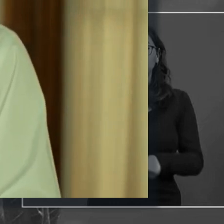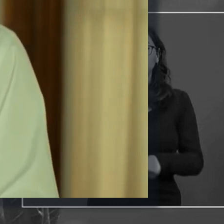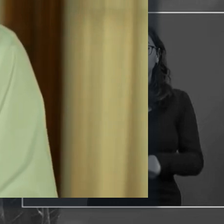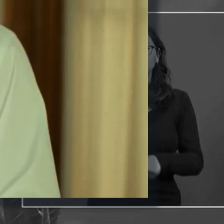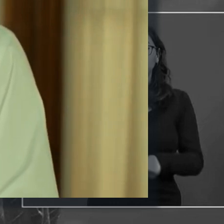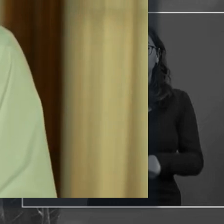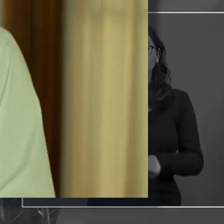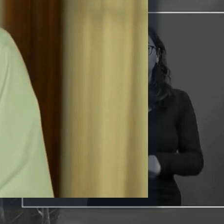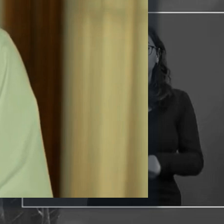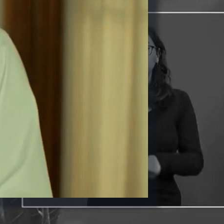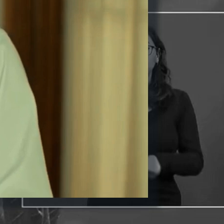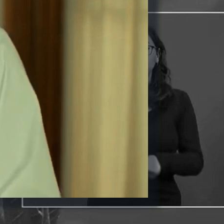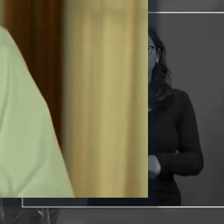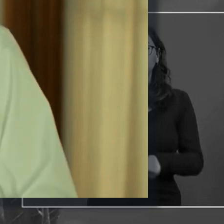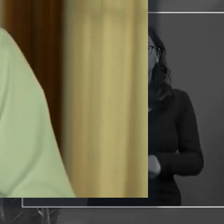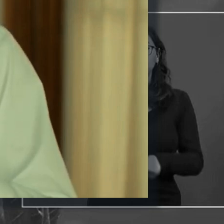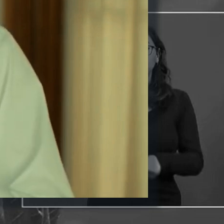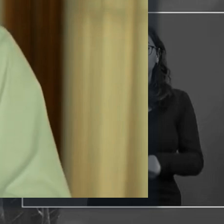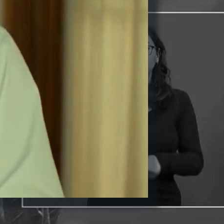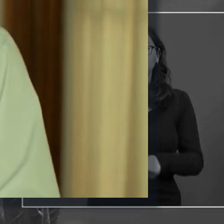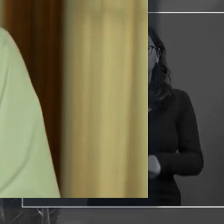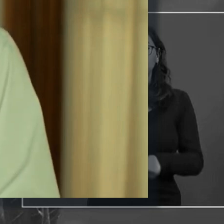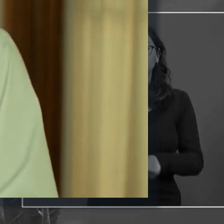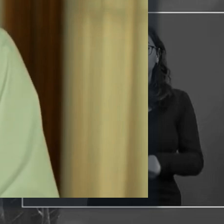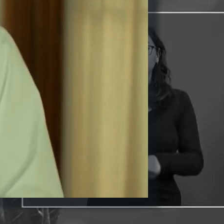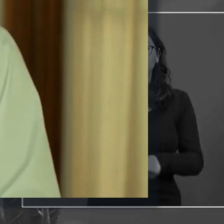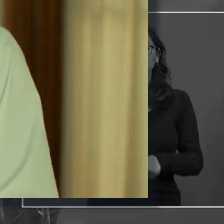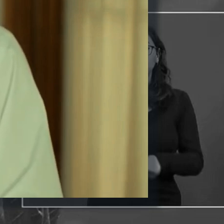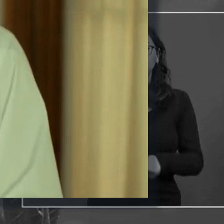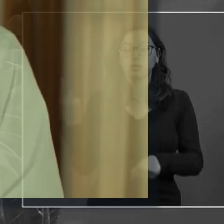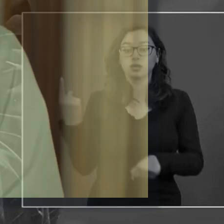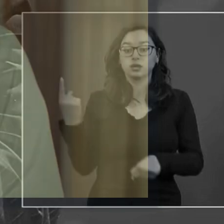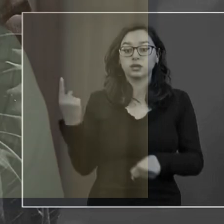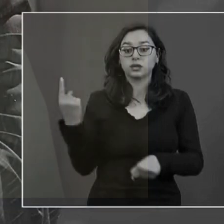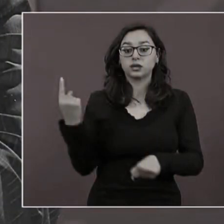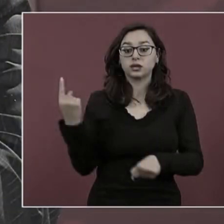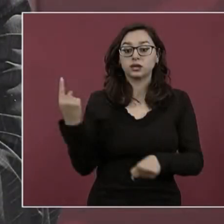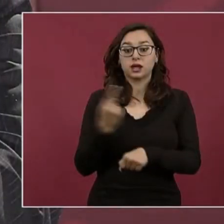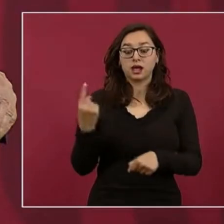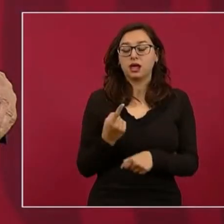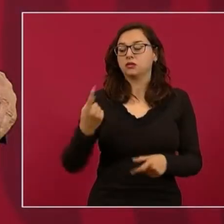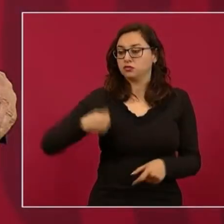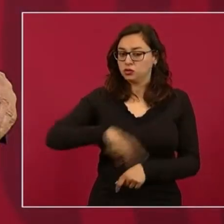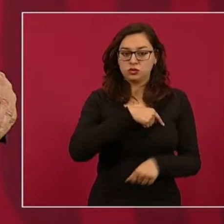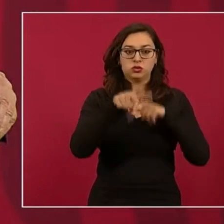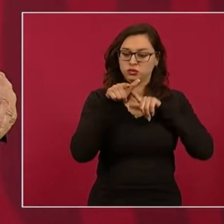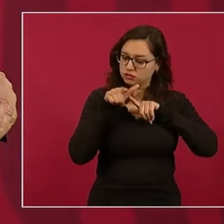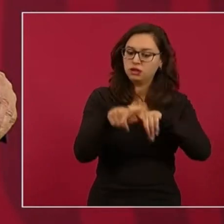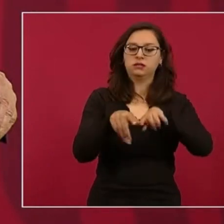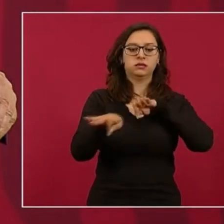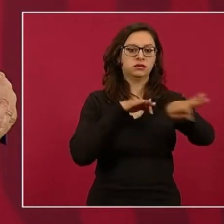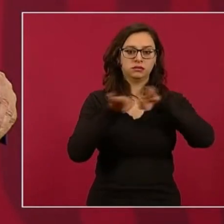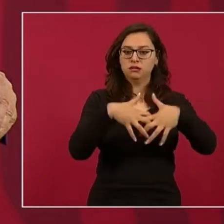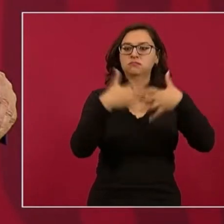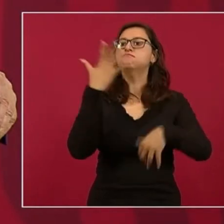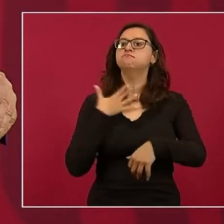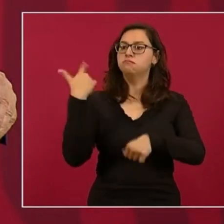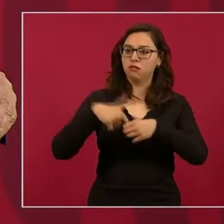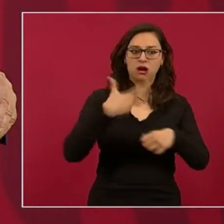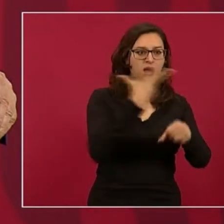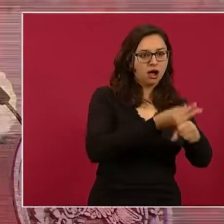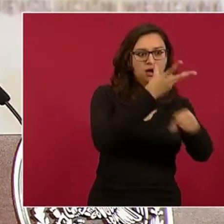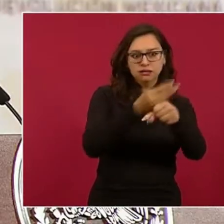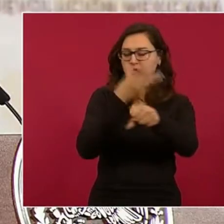esto vamos a ayudar a consumidores y se va a impulsar la industrialización de México. También por eso